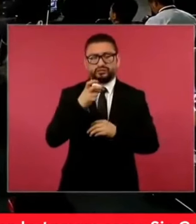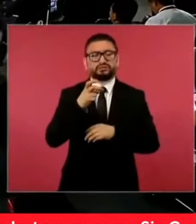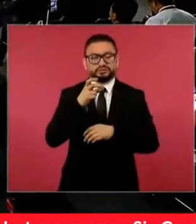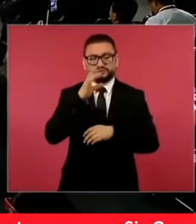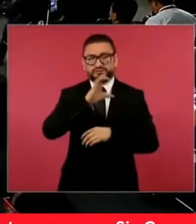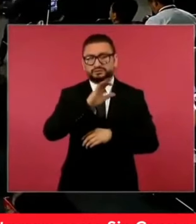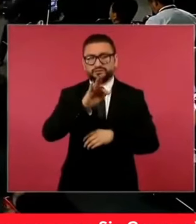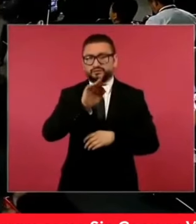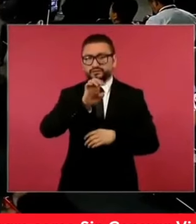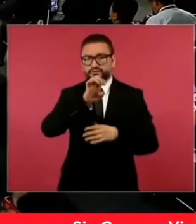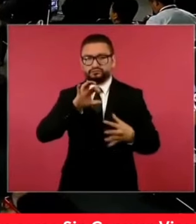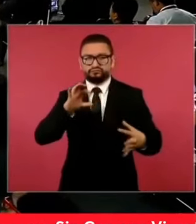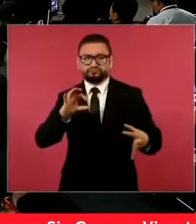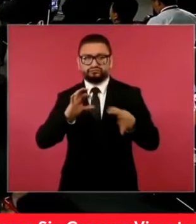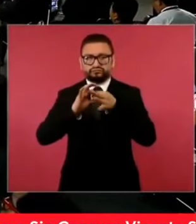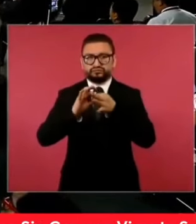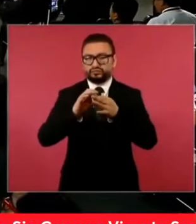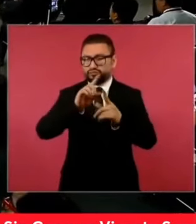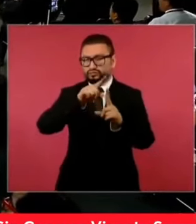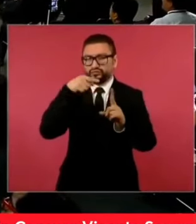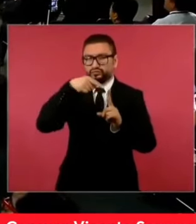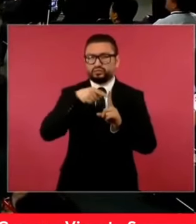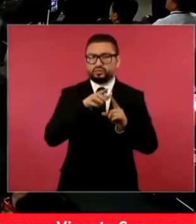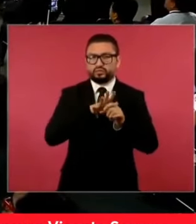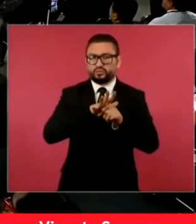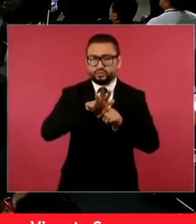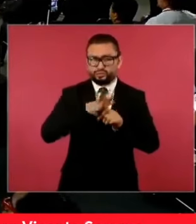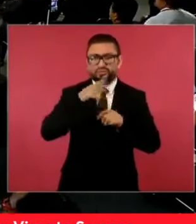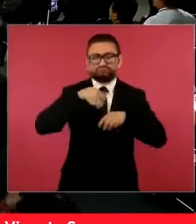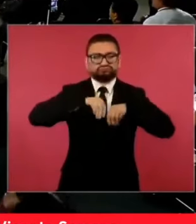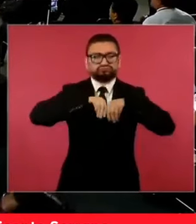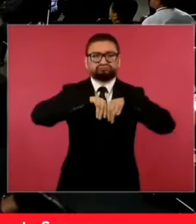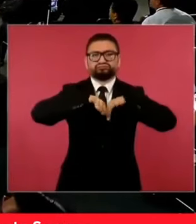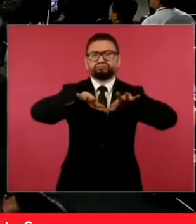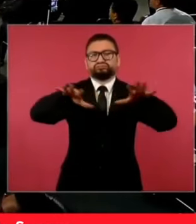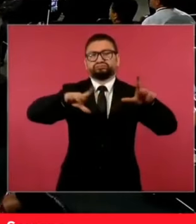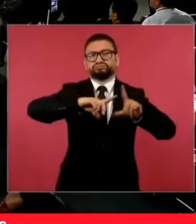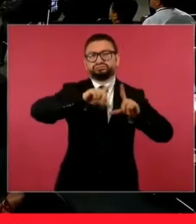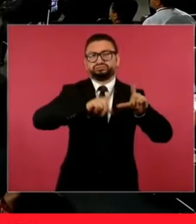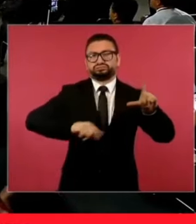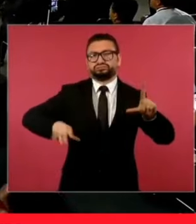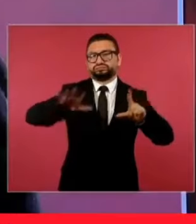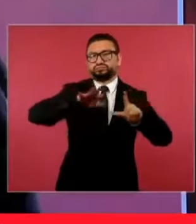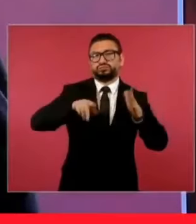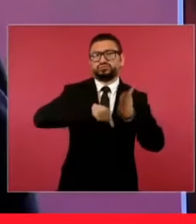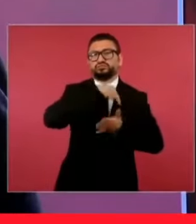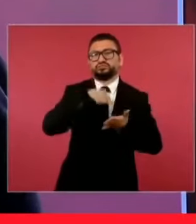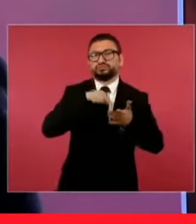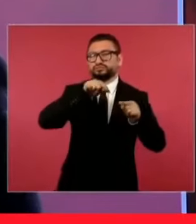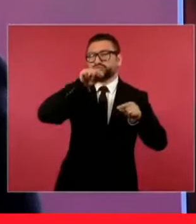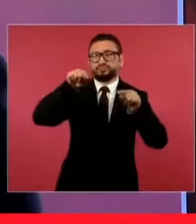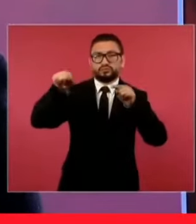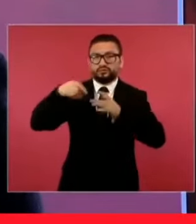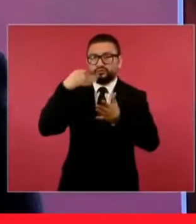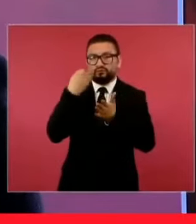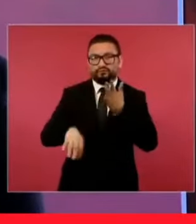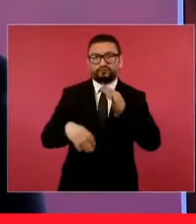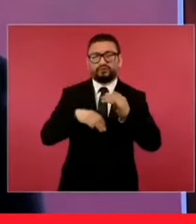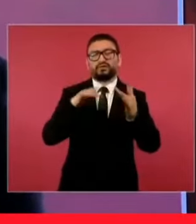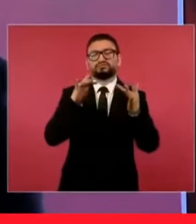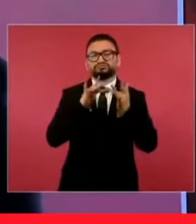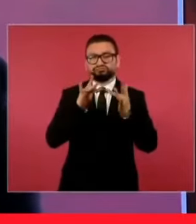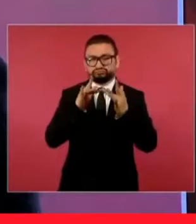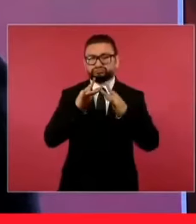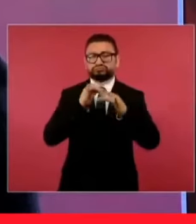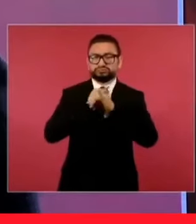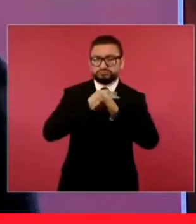Federal de Electricidad, con el objetivo de desplegar conectividad en todas las poblaciones que no la tenían. Usando